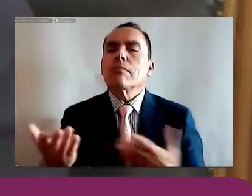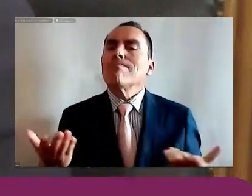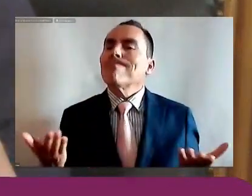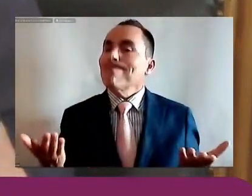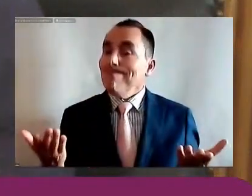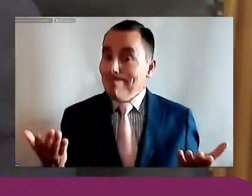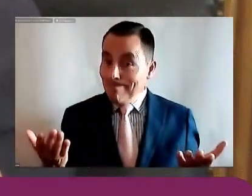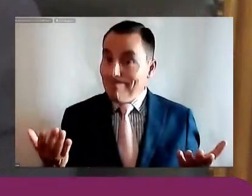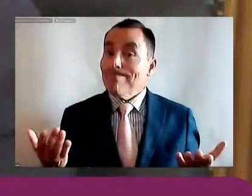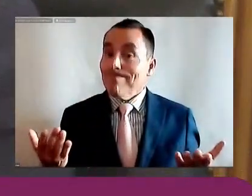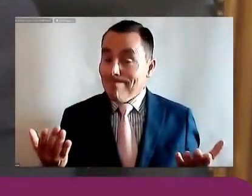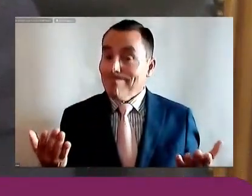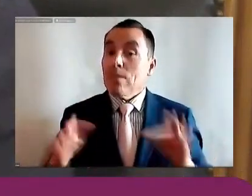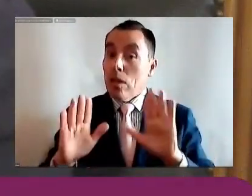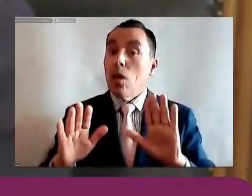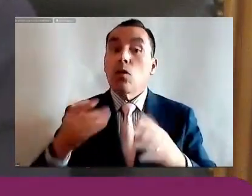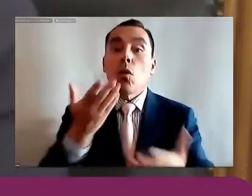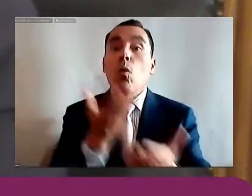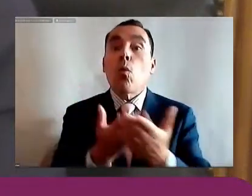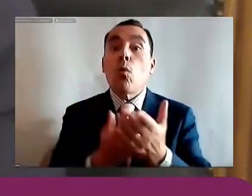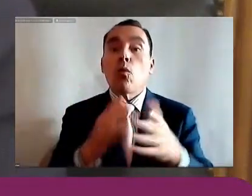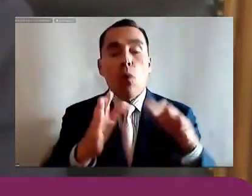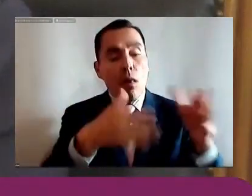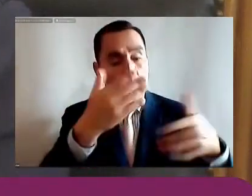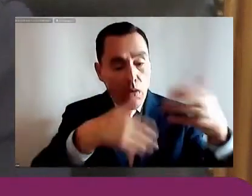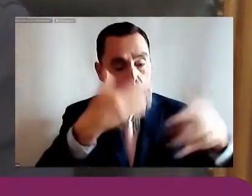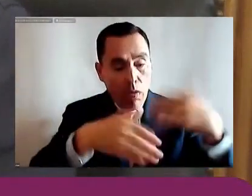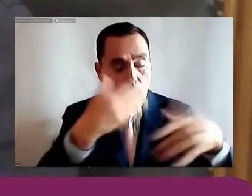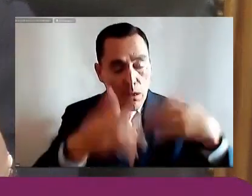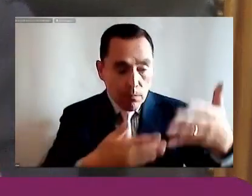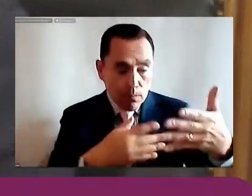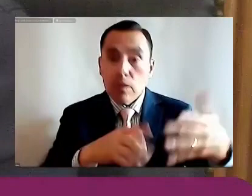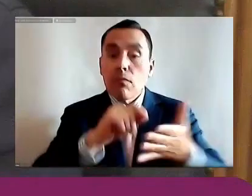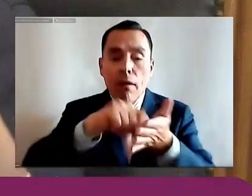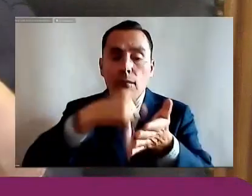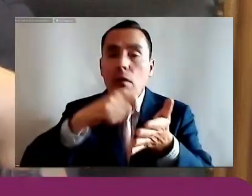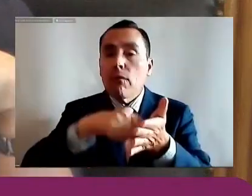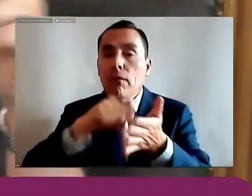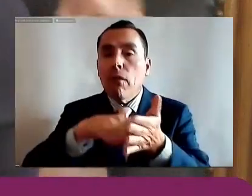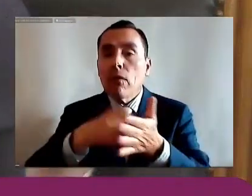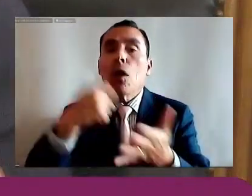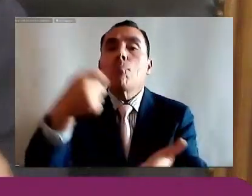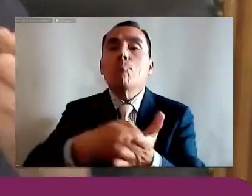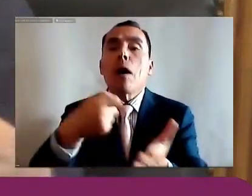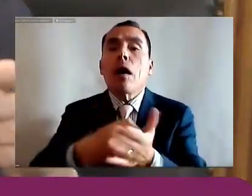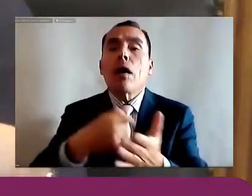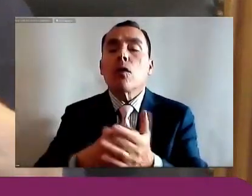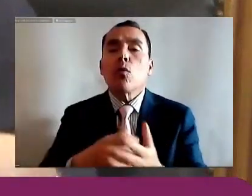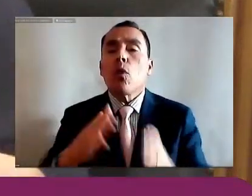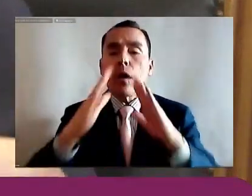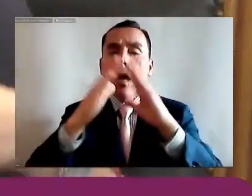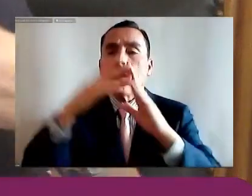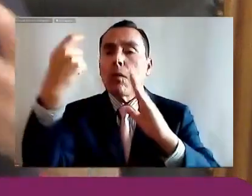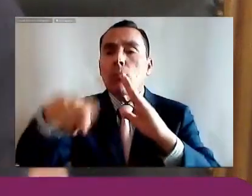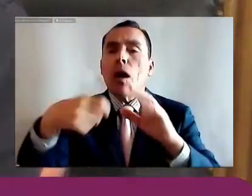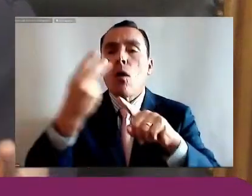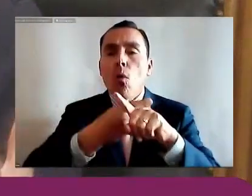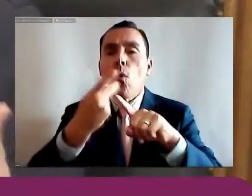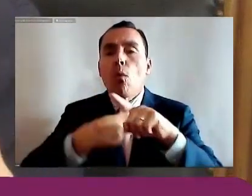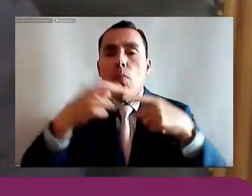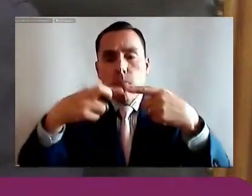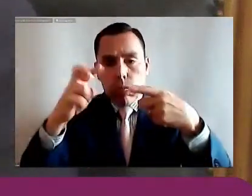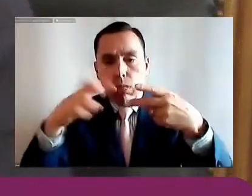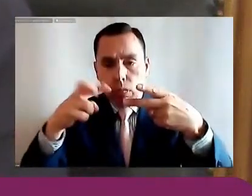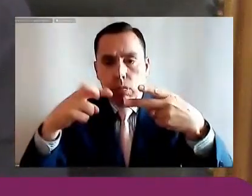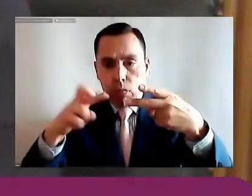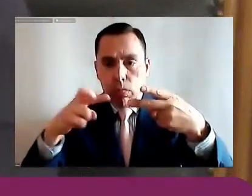la necesidad de comprobar esta comunidad solo con firmas de pagarés, hipoteca, el desarrollo de una actividad que día a día iba a una